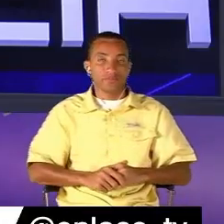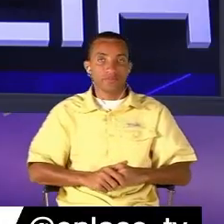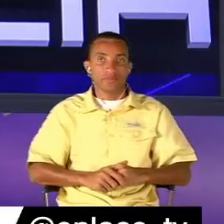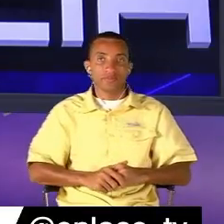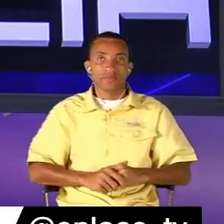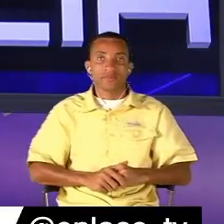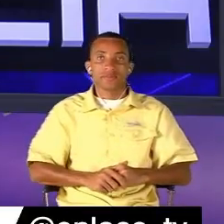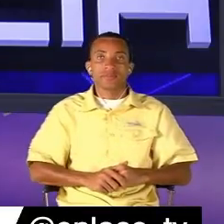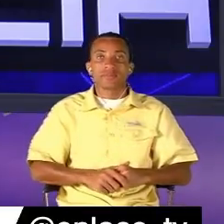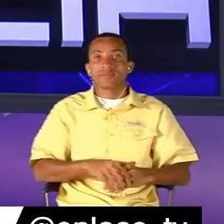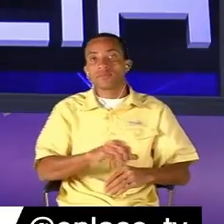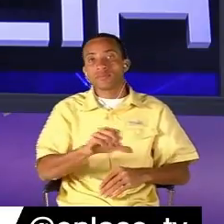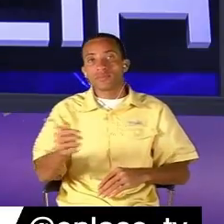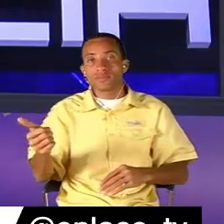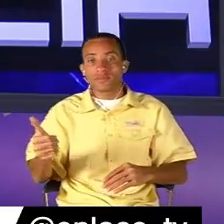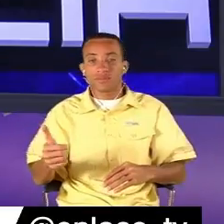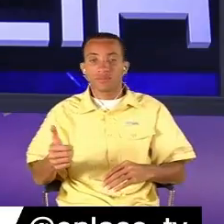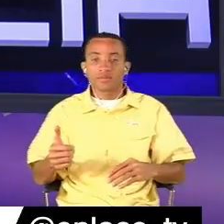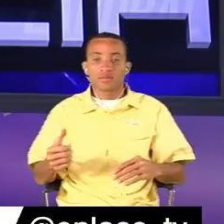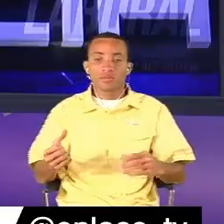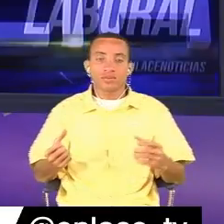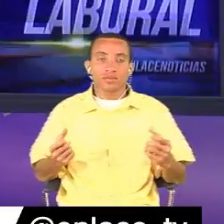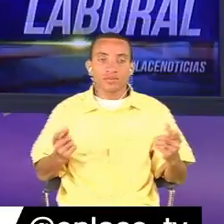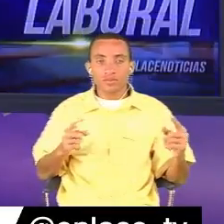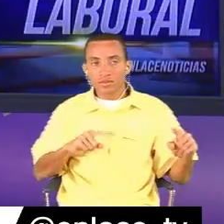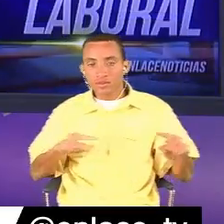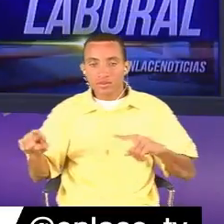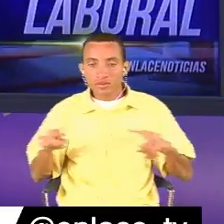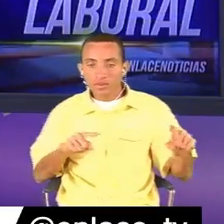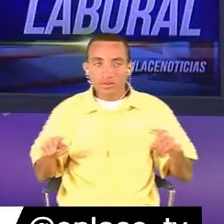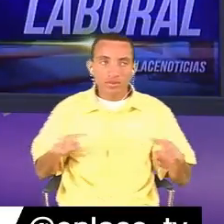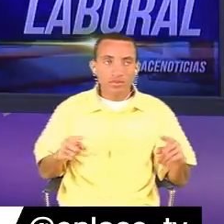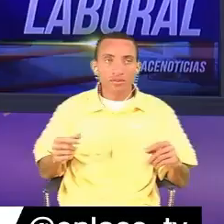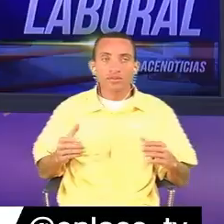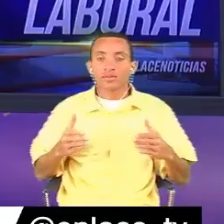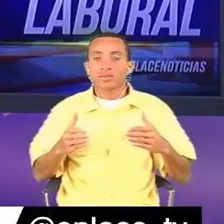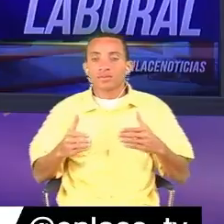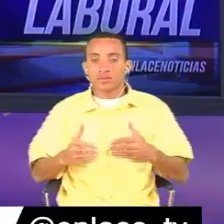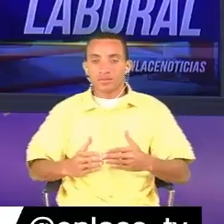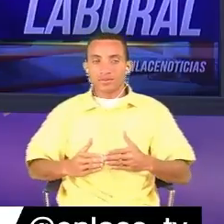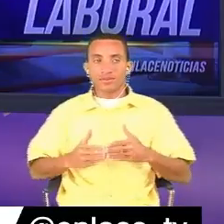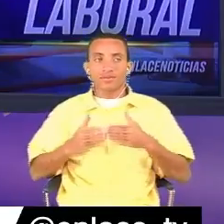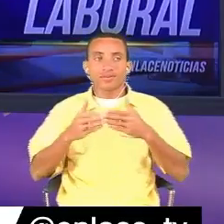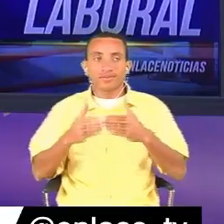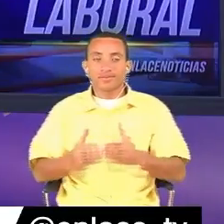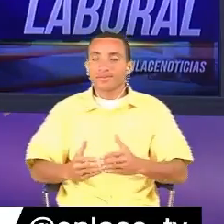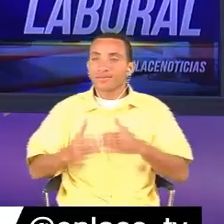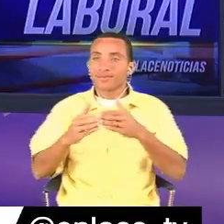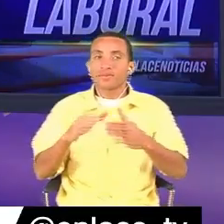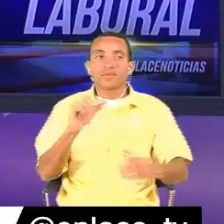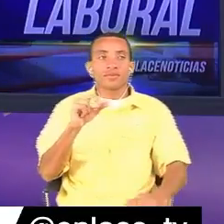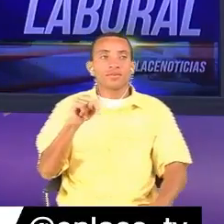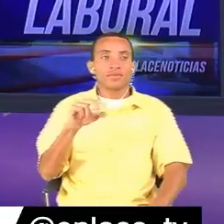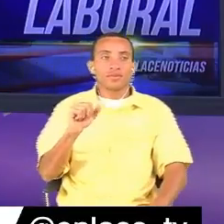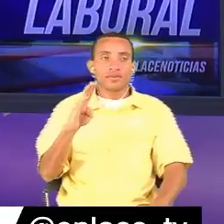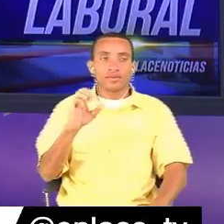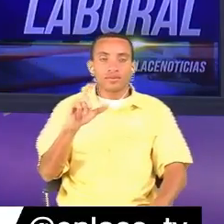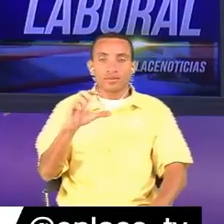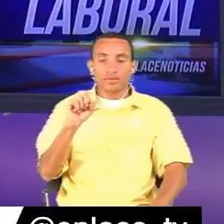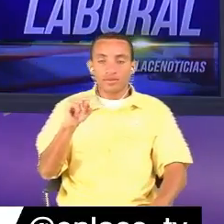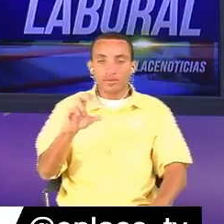Pilotos de embarcaciones menores reclaman inclusión laboral a Navelena, asociado de Cor Magdalena, para la recuperación del